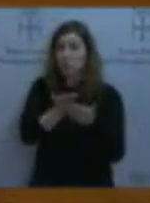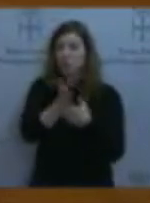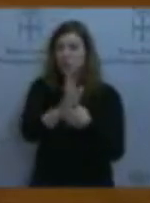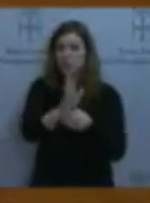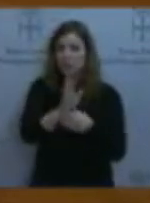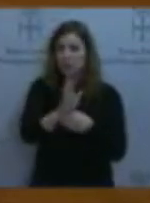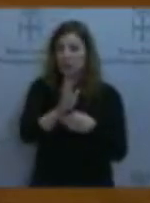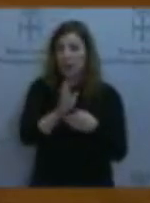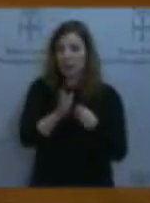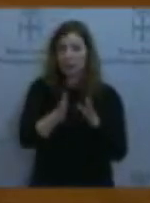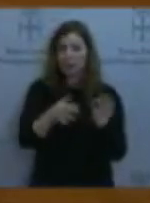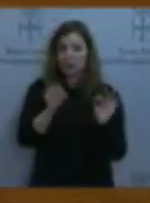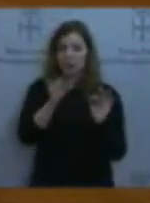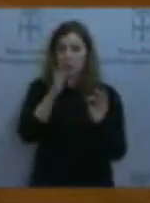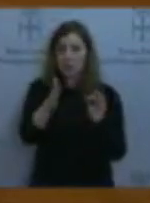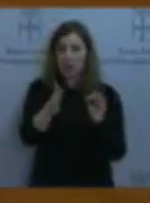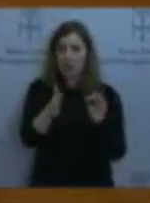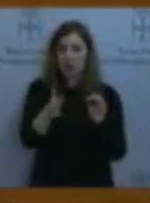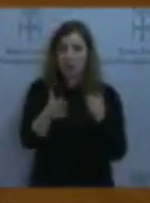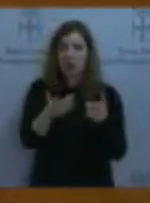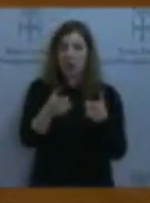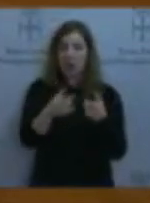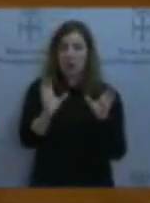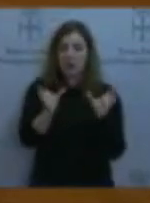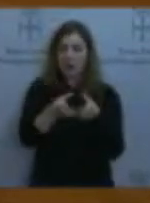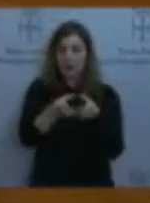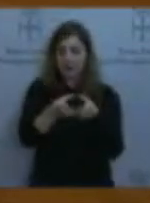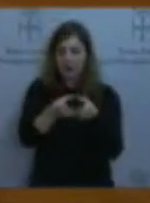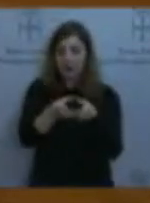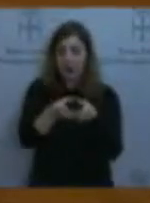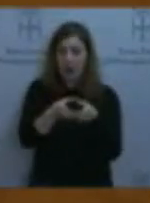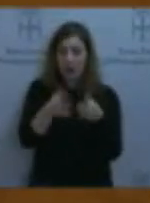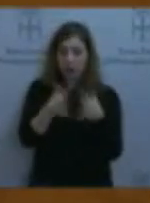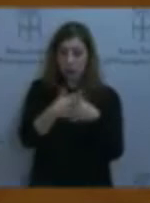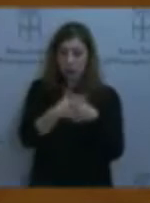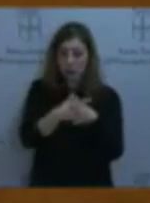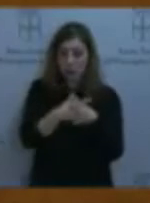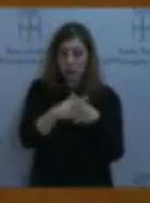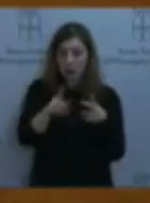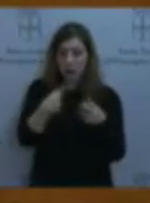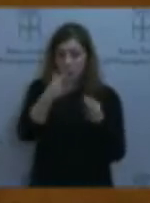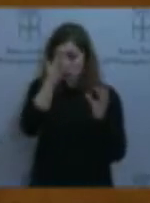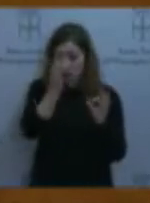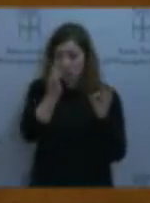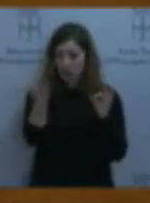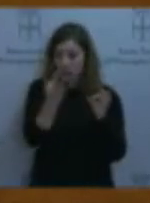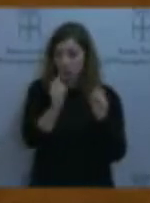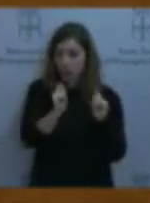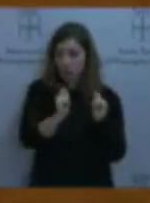plantilla estructural, que después, evidentemente, hay que dotar ofreciendo el máximo de plazas fijas en